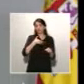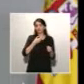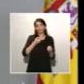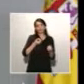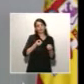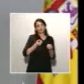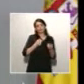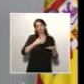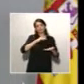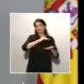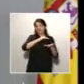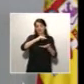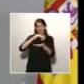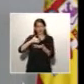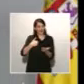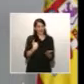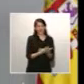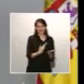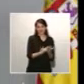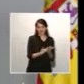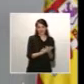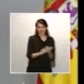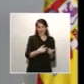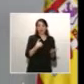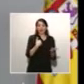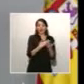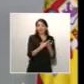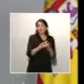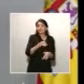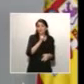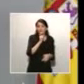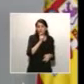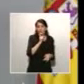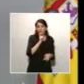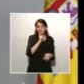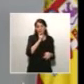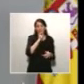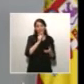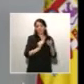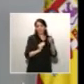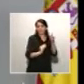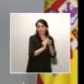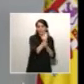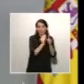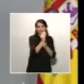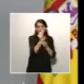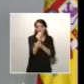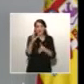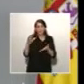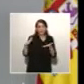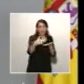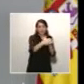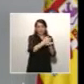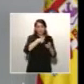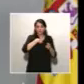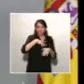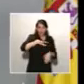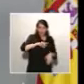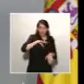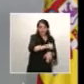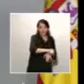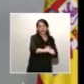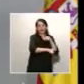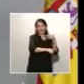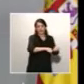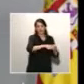de la adquisición de toda la producción que se pueda y no ir en base a, por